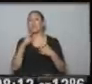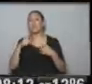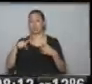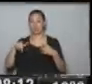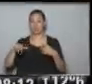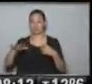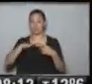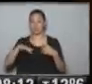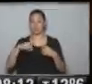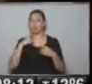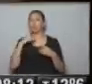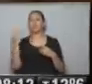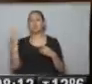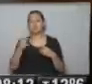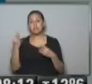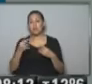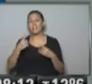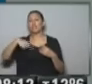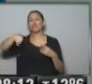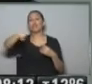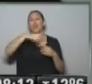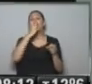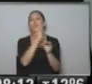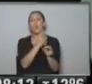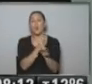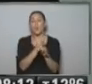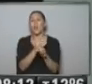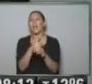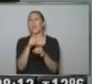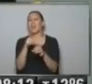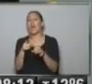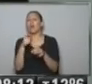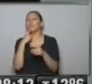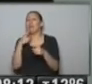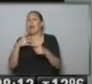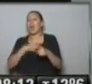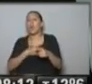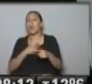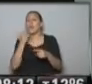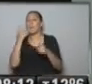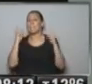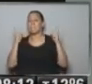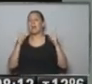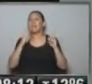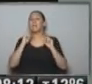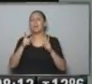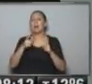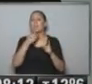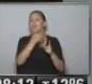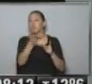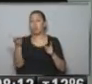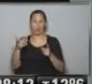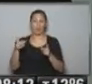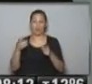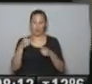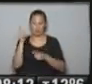sociedad, es muy bien recibido en todas nuestras escuelas, en nuestros colegios, por alumnos, por docentes, pero también por el público en general.